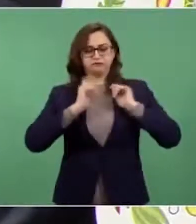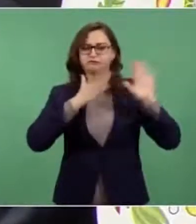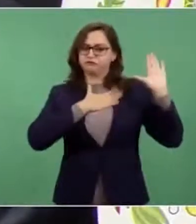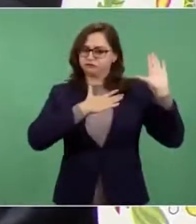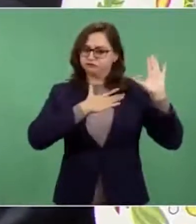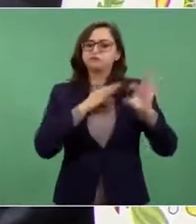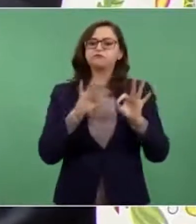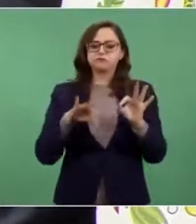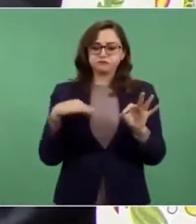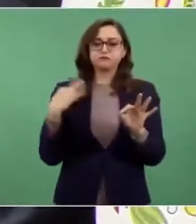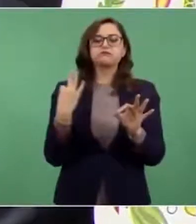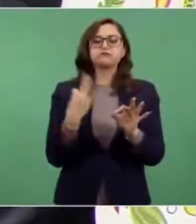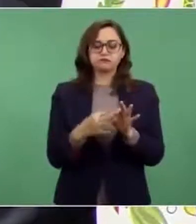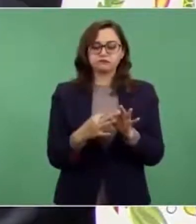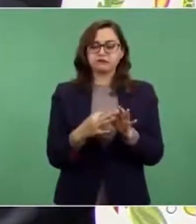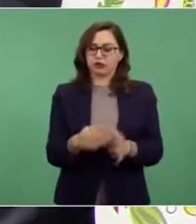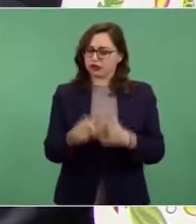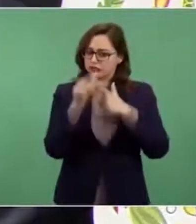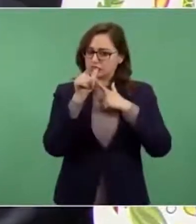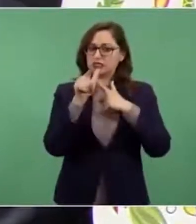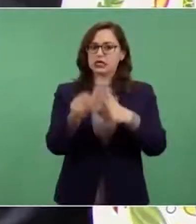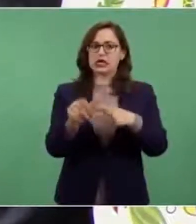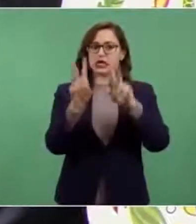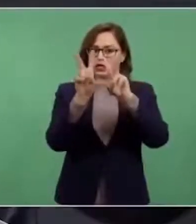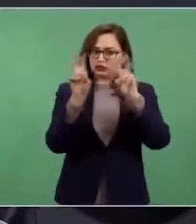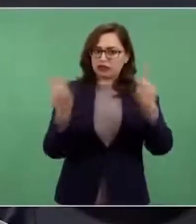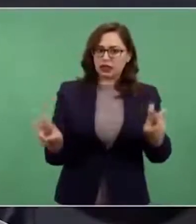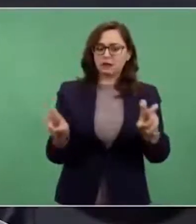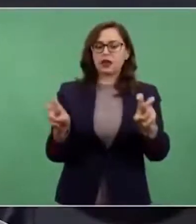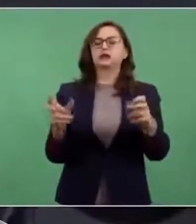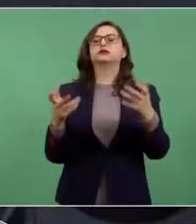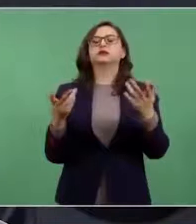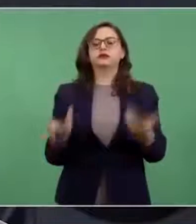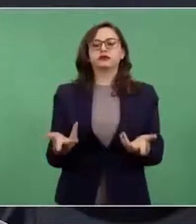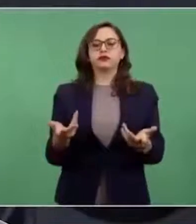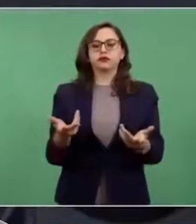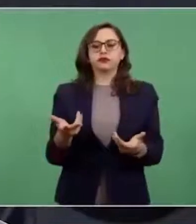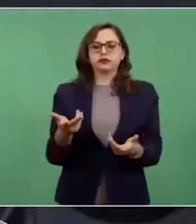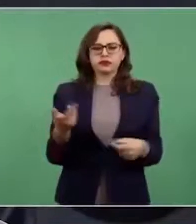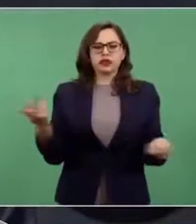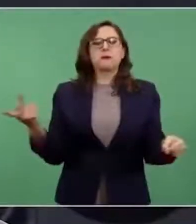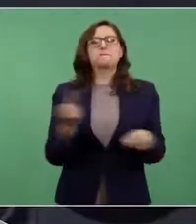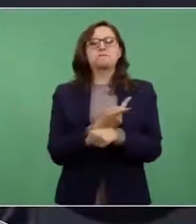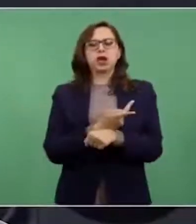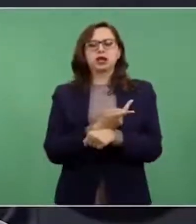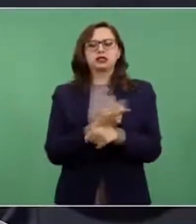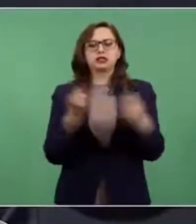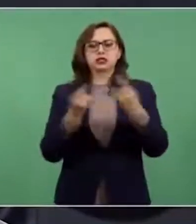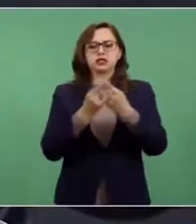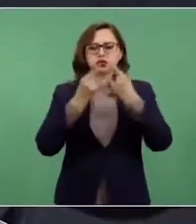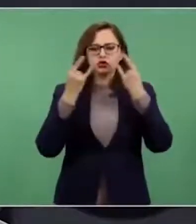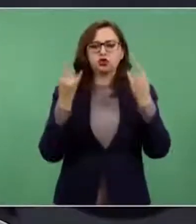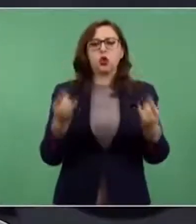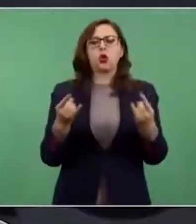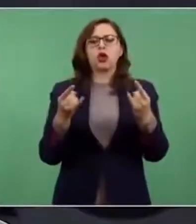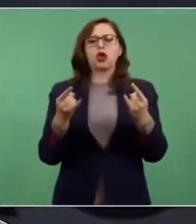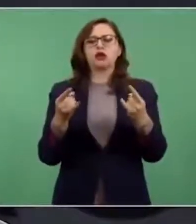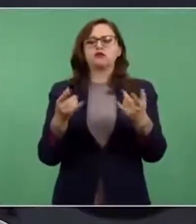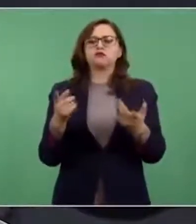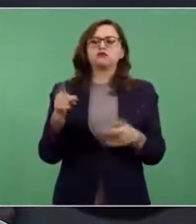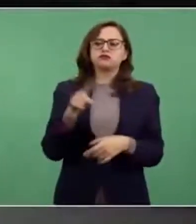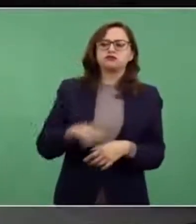cumplen. Vamos a continuar con la investigación hasta saber la verdad de